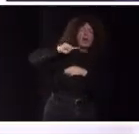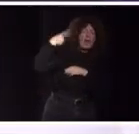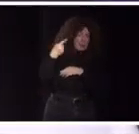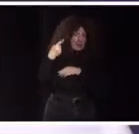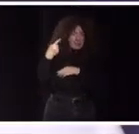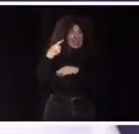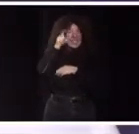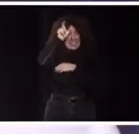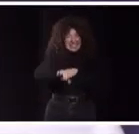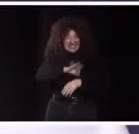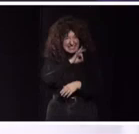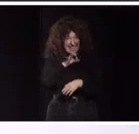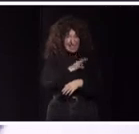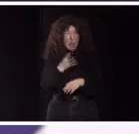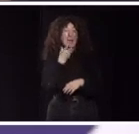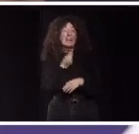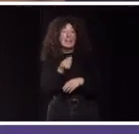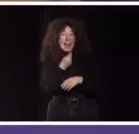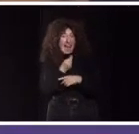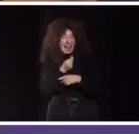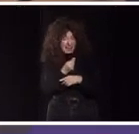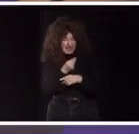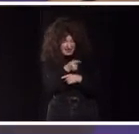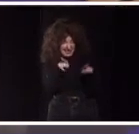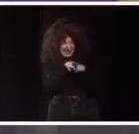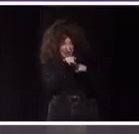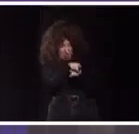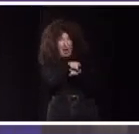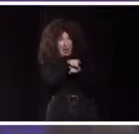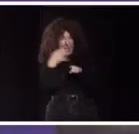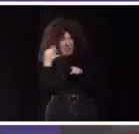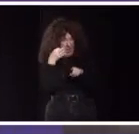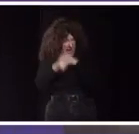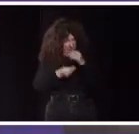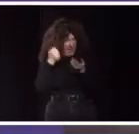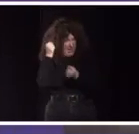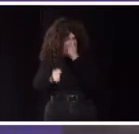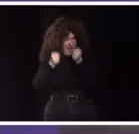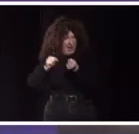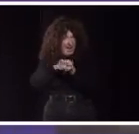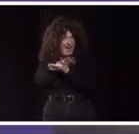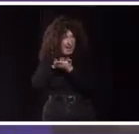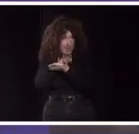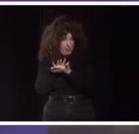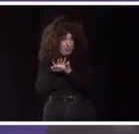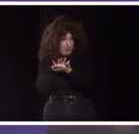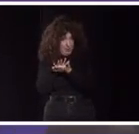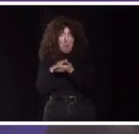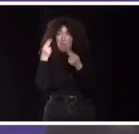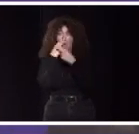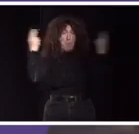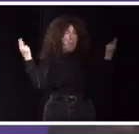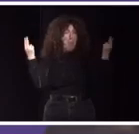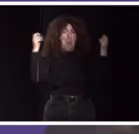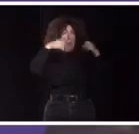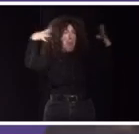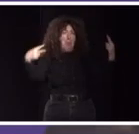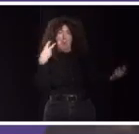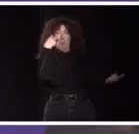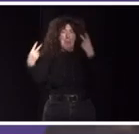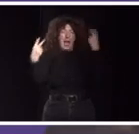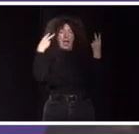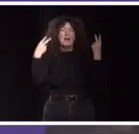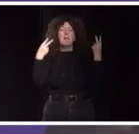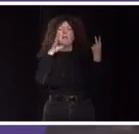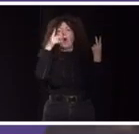señor Netanyahu, se atrevería a hacer este genocidio a plena luz del día si no se